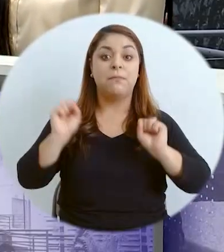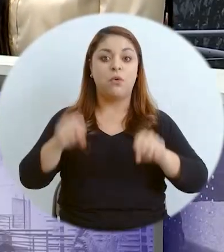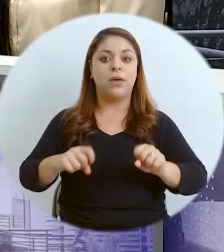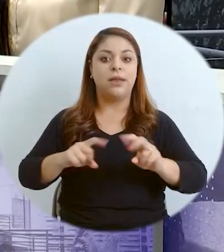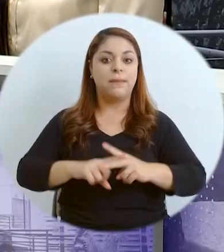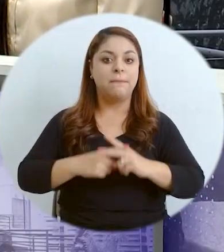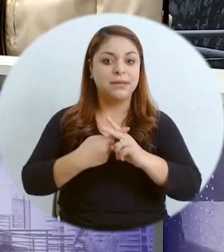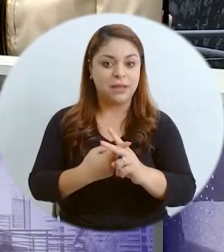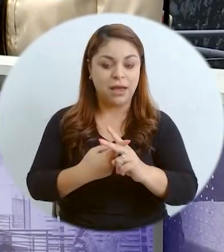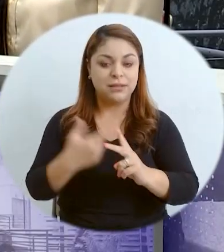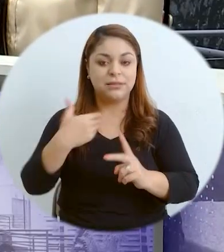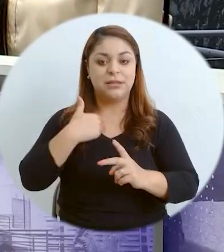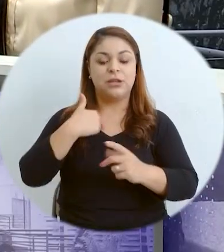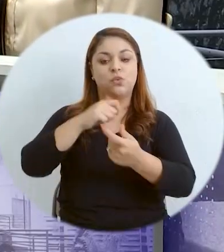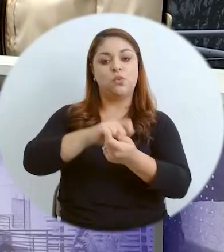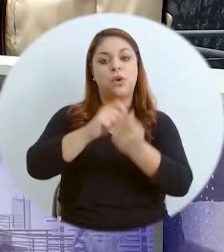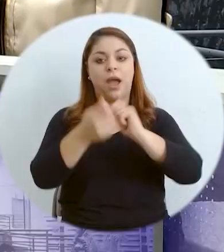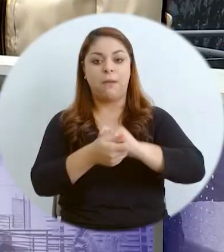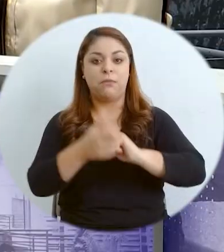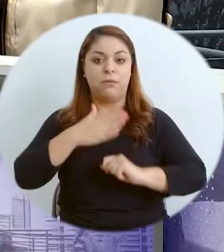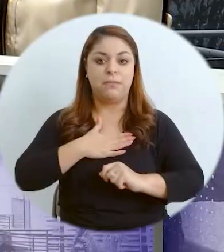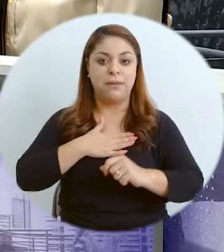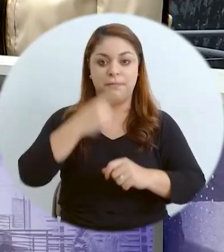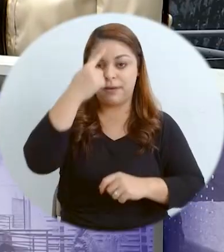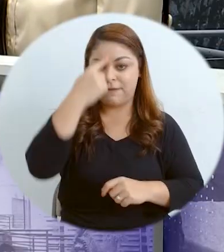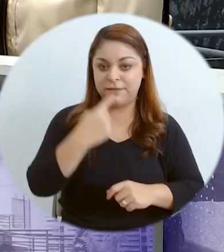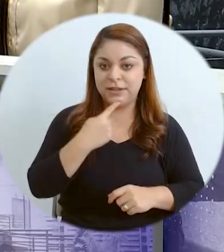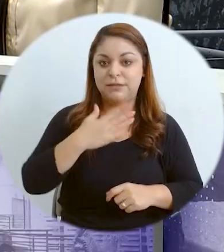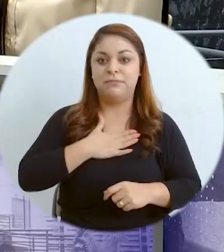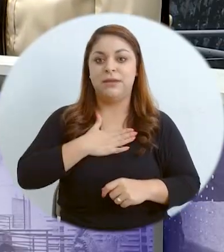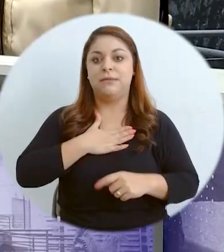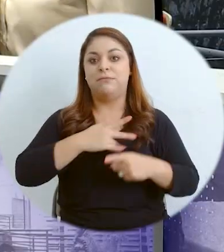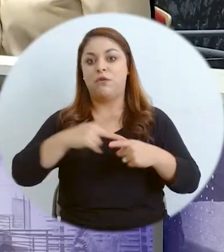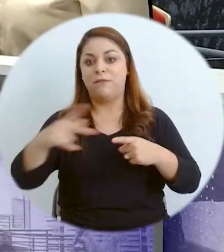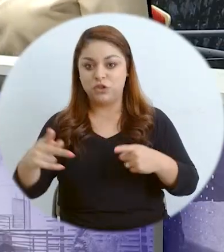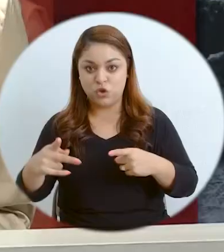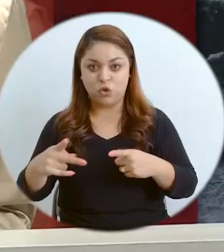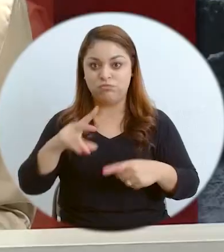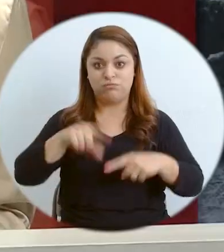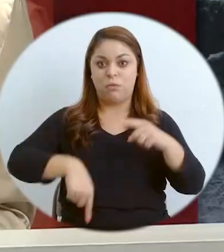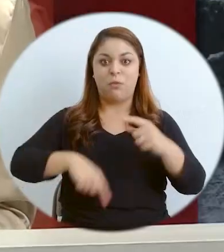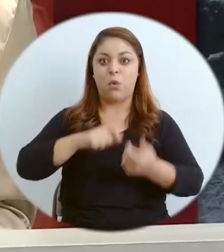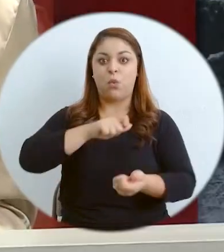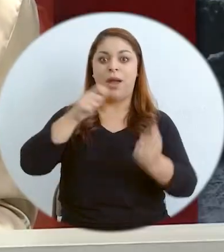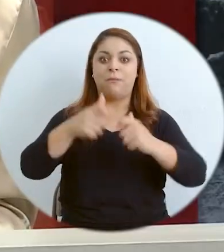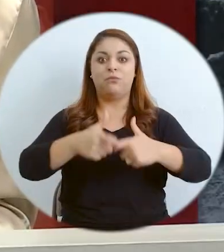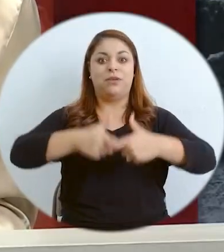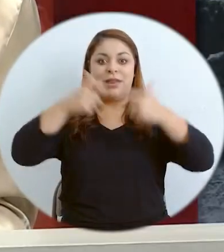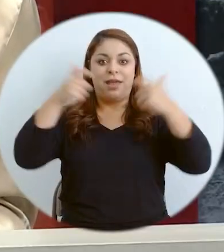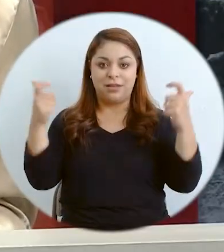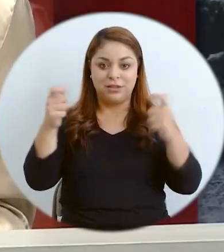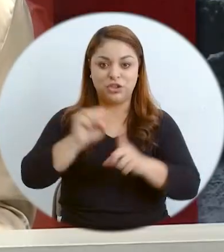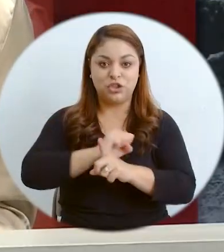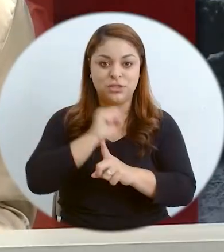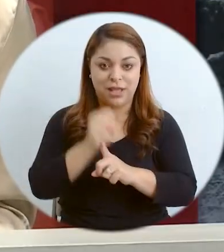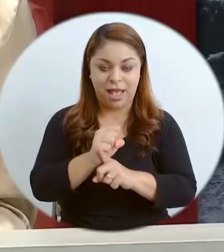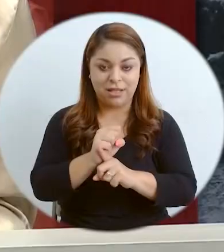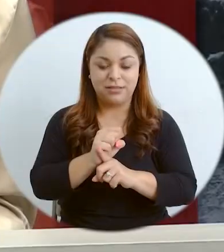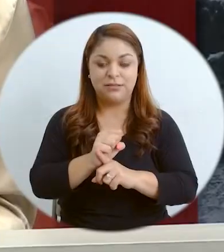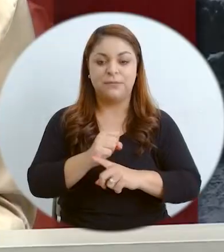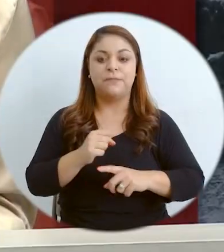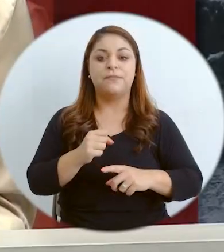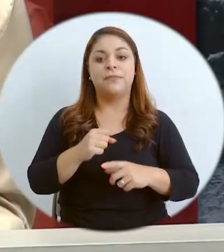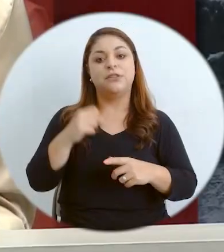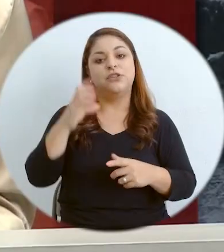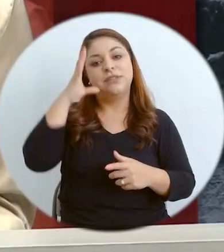empezar a generar un cambio desde mi perfil, desde mi profesión, no puedo hacer un cambio en grande, en sociedad, por decirlo